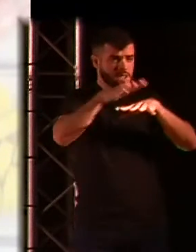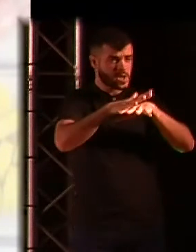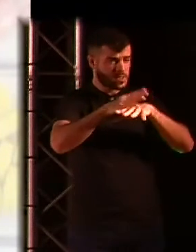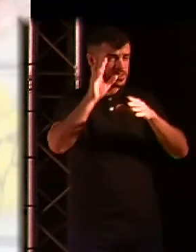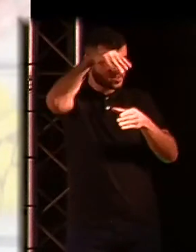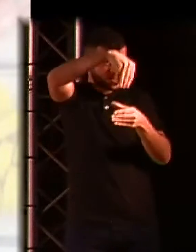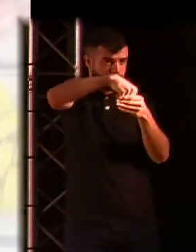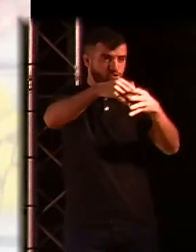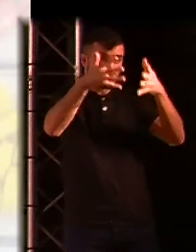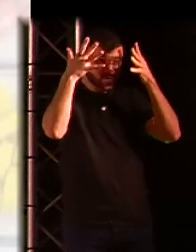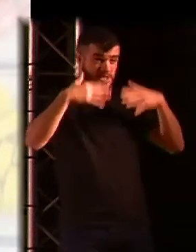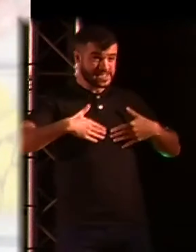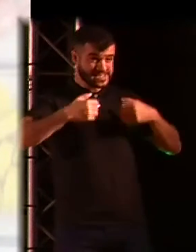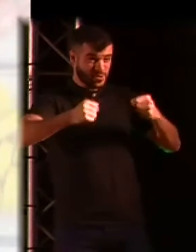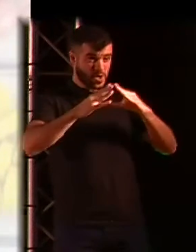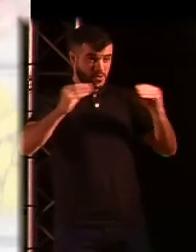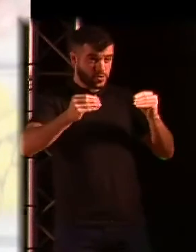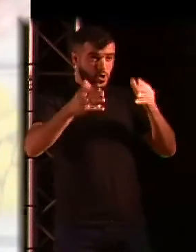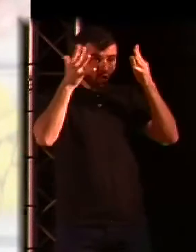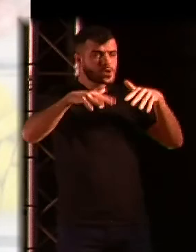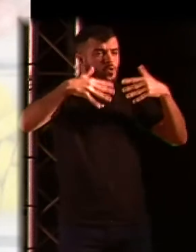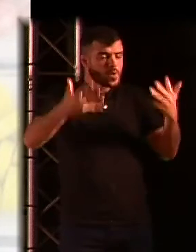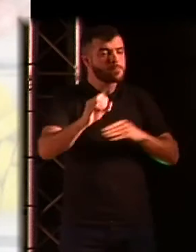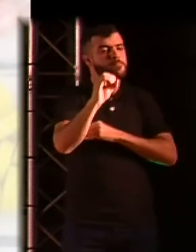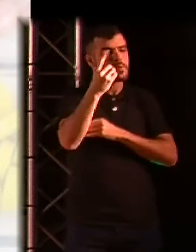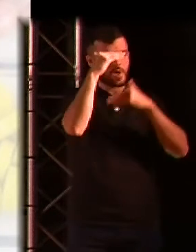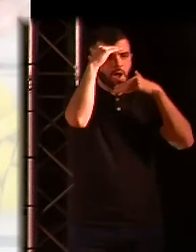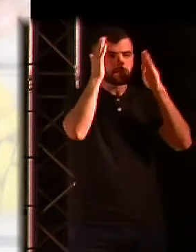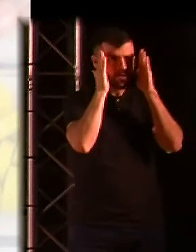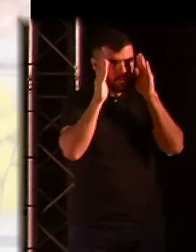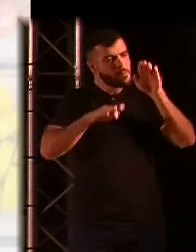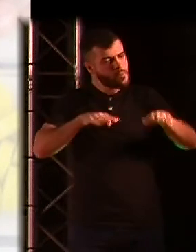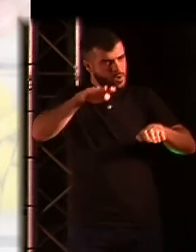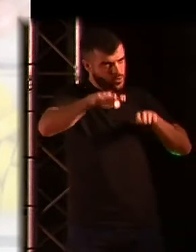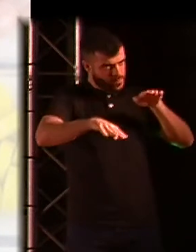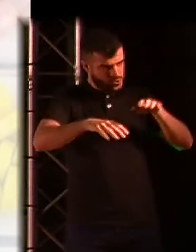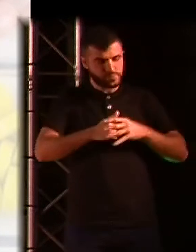Andalucía, nos recomiendan la atención por pasos. Quiere decir,